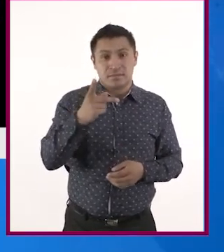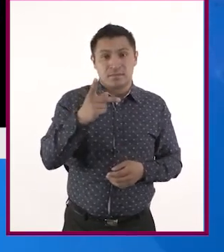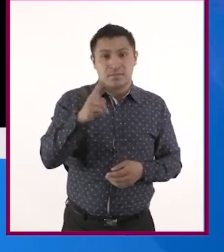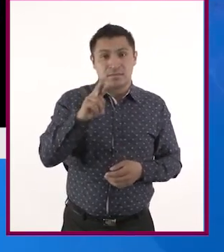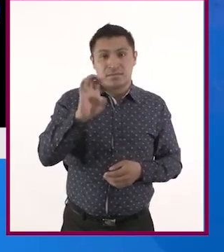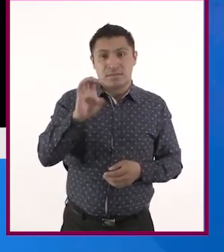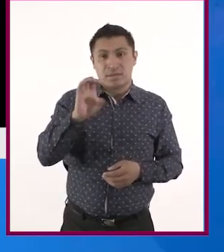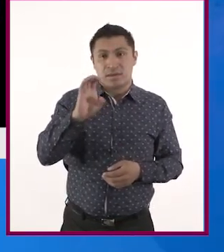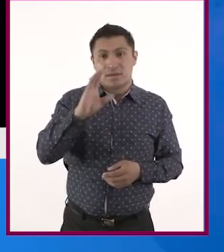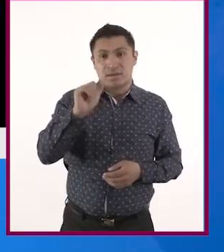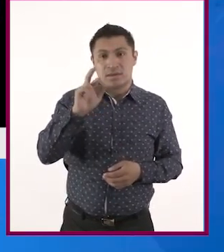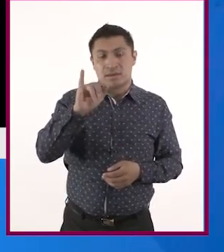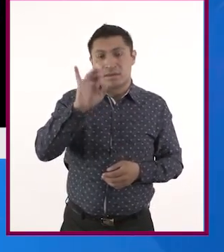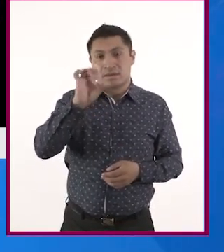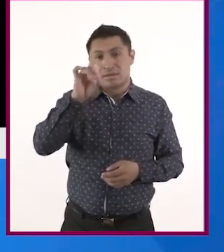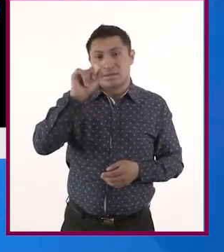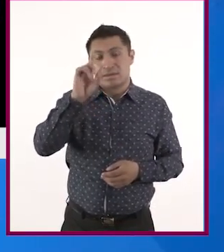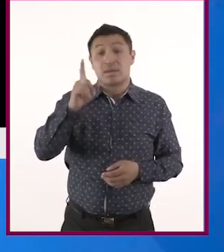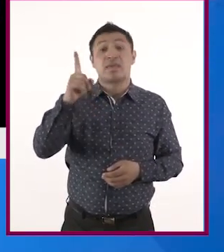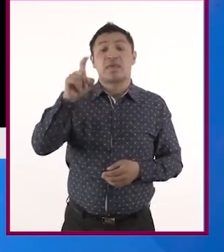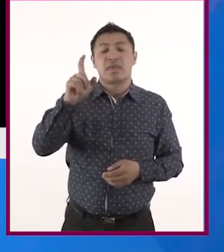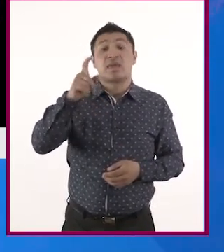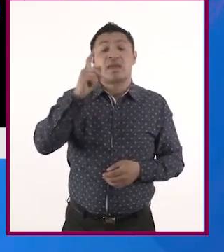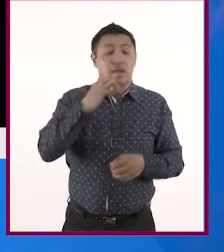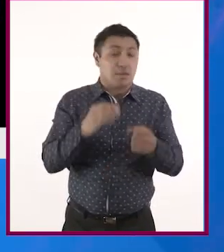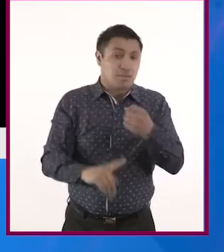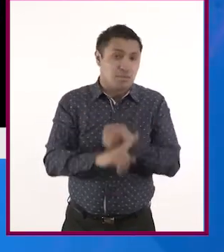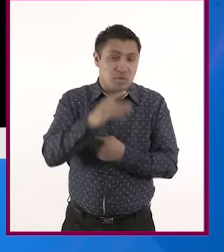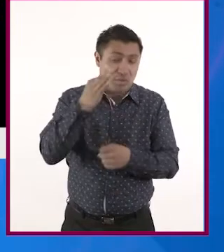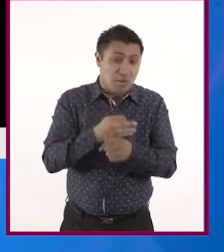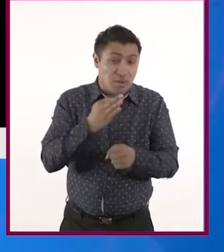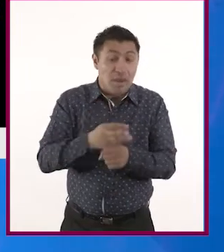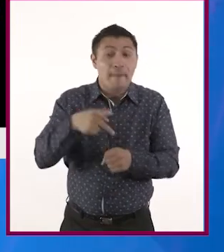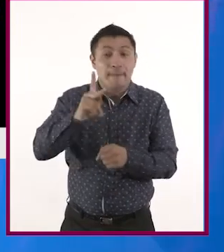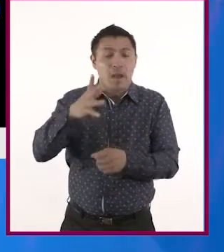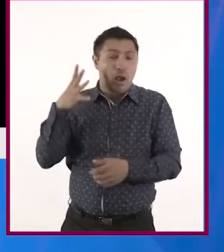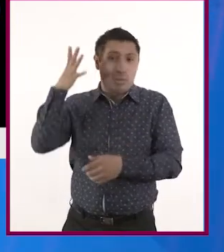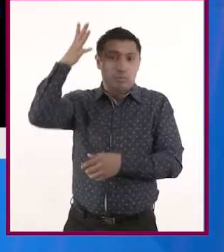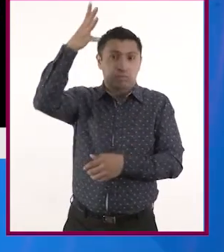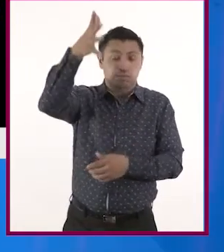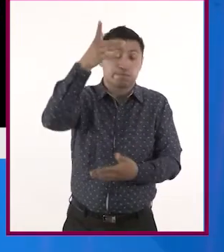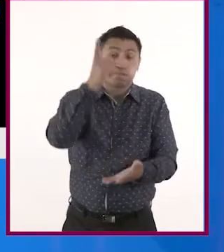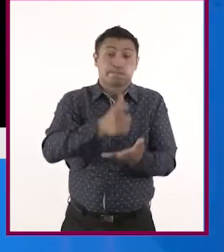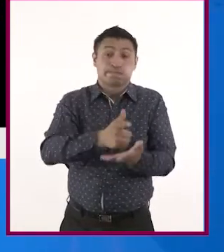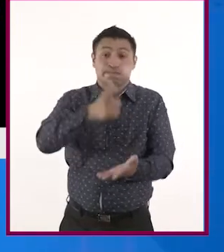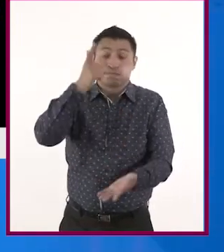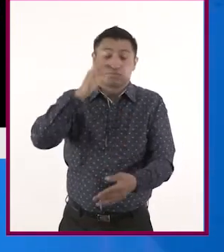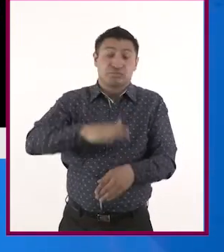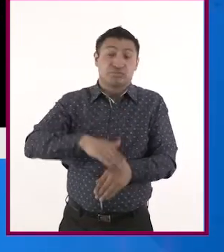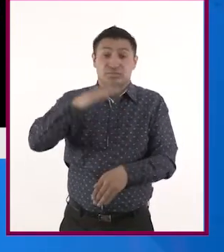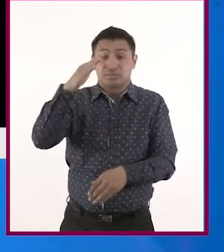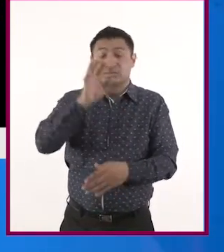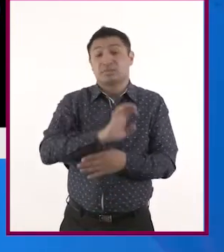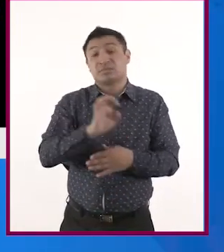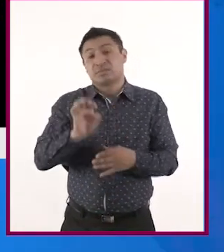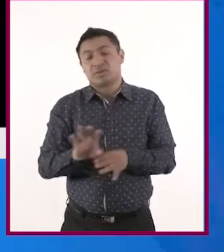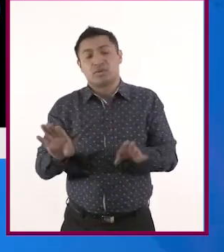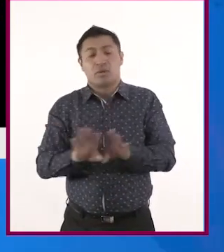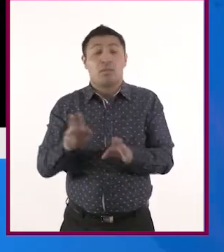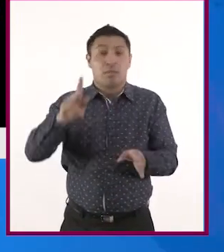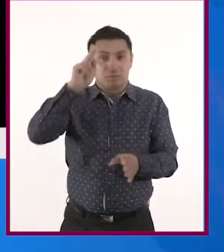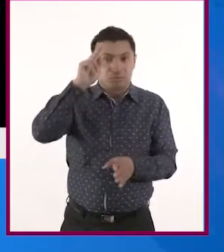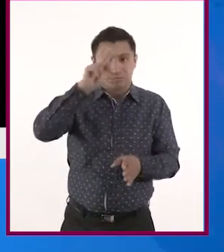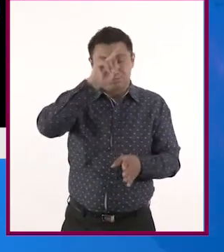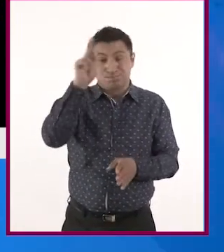problema actual que hacia el futuro va a agravarse, ¿no? Entonces, va a tender a estar peor